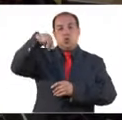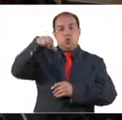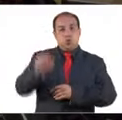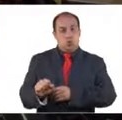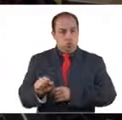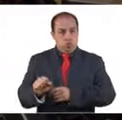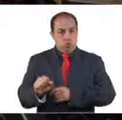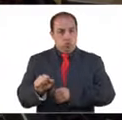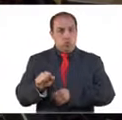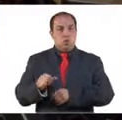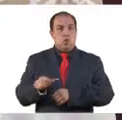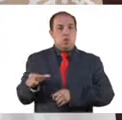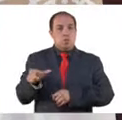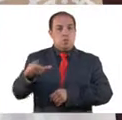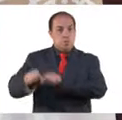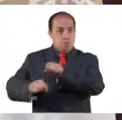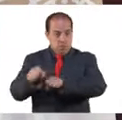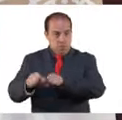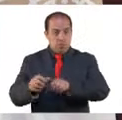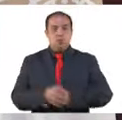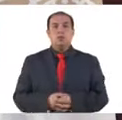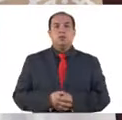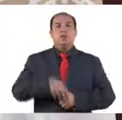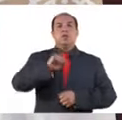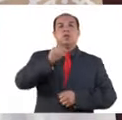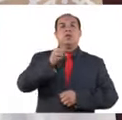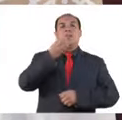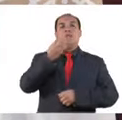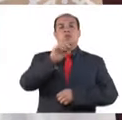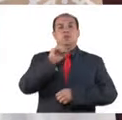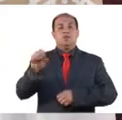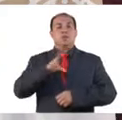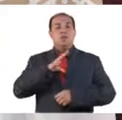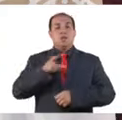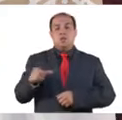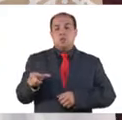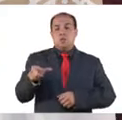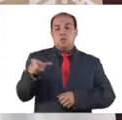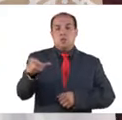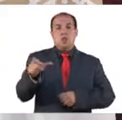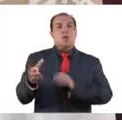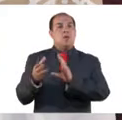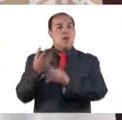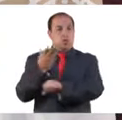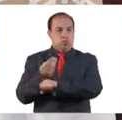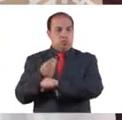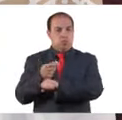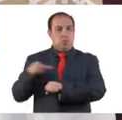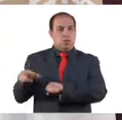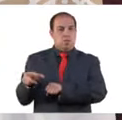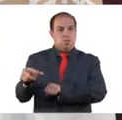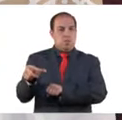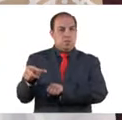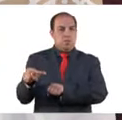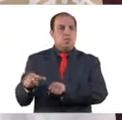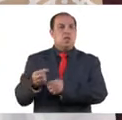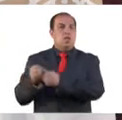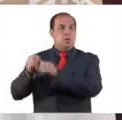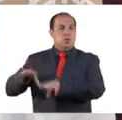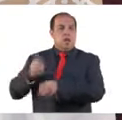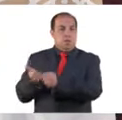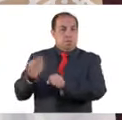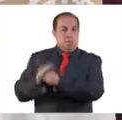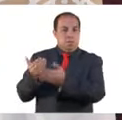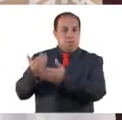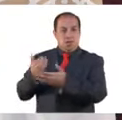de ciclistas, para ciclistas? Como saben, en Eje 3 Oriente, de hecho, tenemos un buen tramo donde se hizo la renovación. Es una ciclovía que se había abandonado en la administración anterior y se